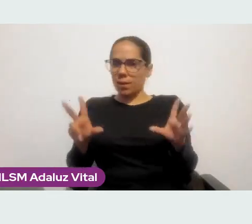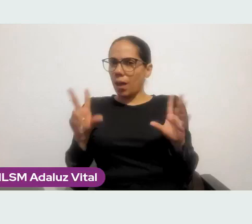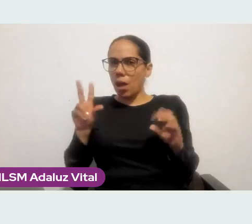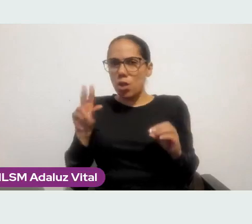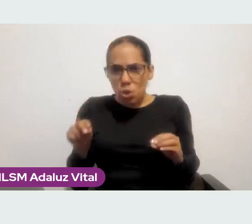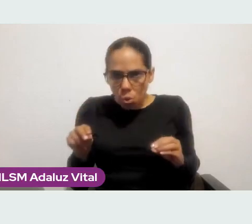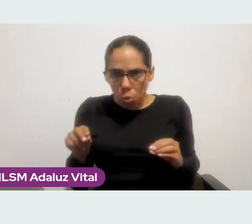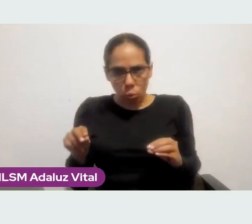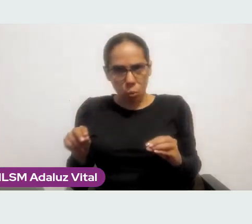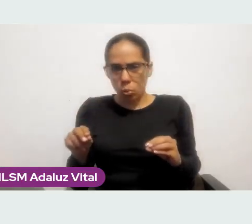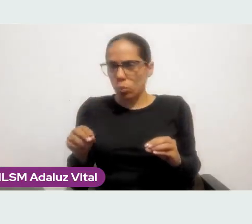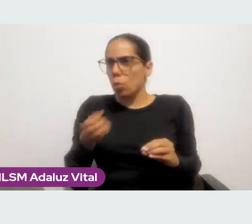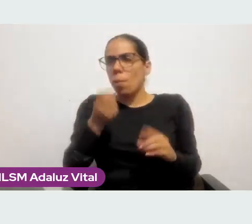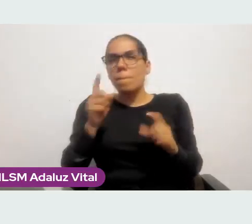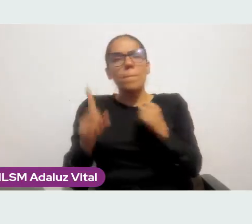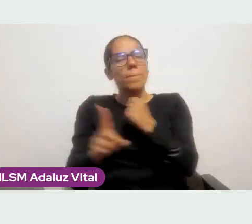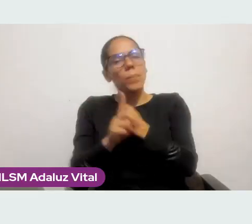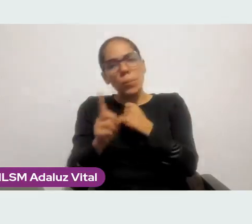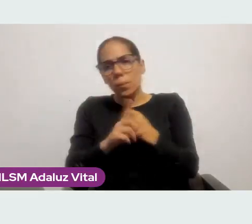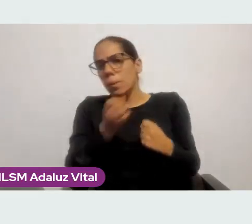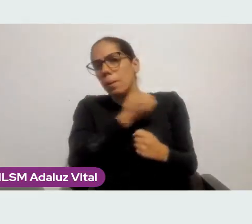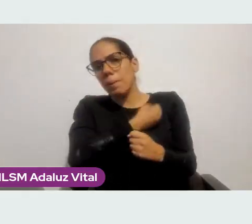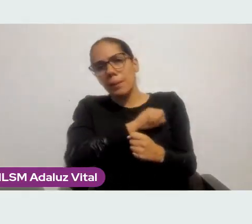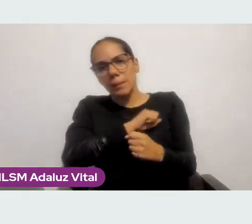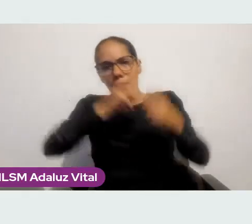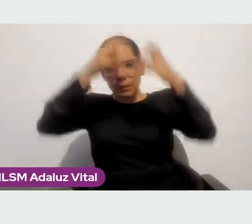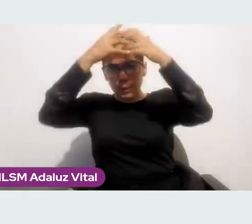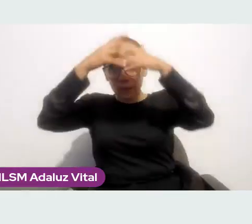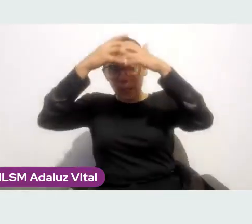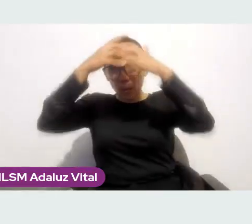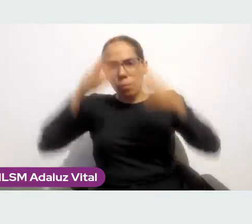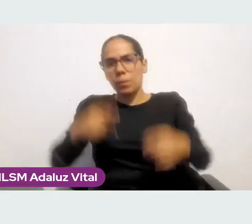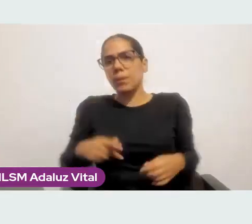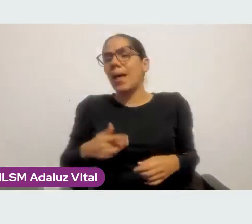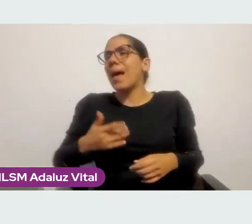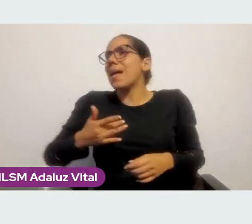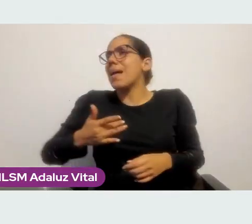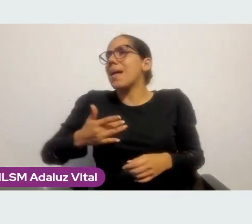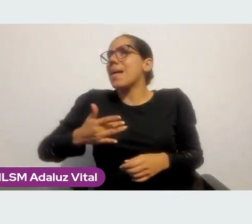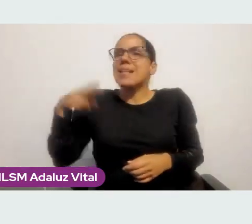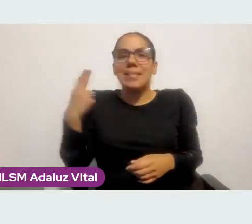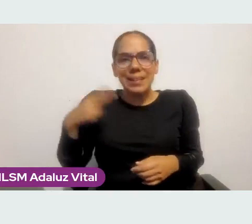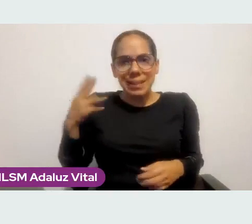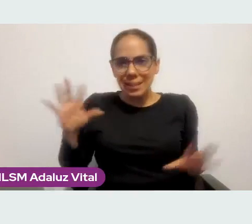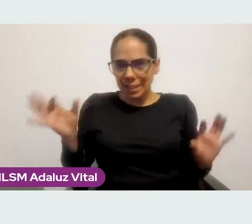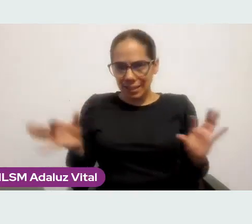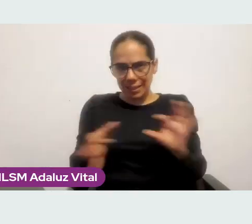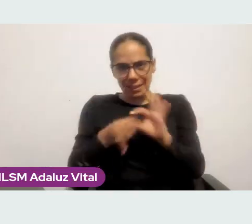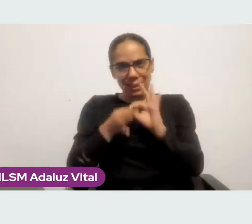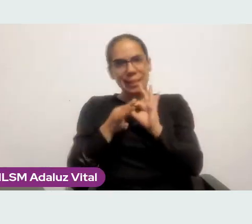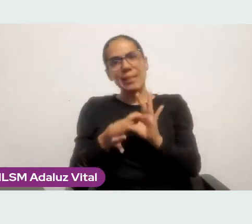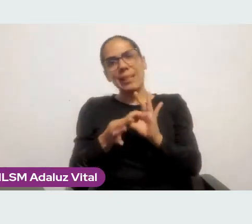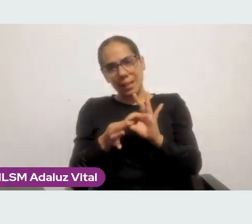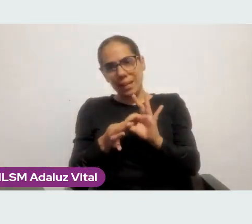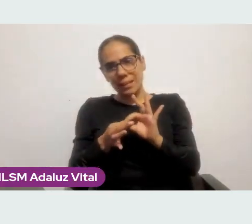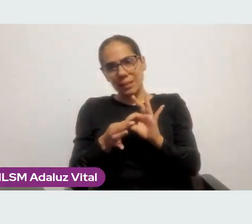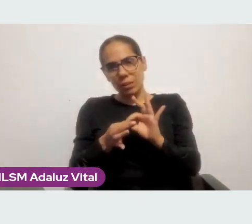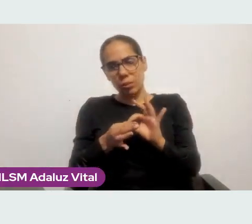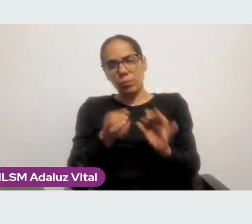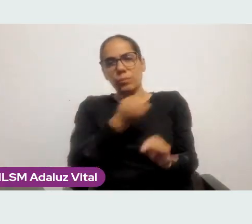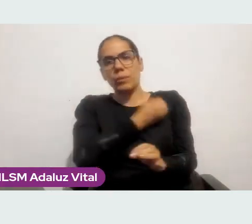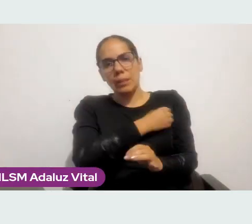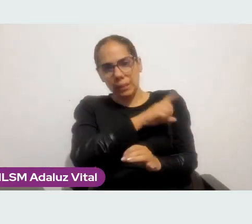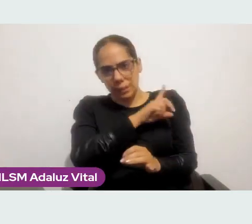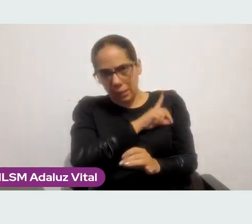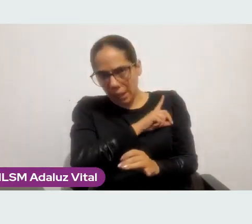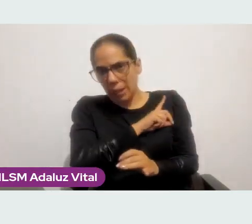mental, ¿sí?, abarcan esta parte de la salud emocional. ¿Cuándo acudir con un psicólogo? ¿Cuándo acudir